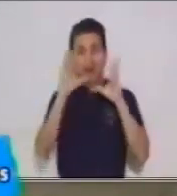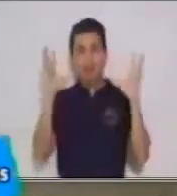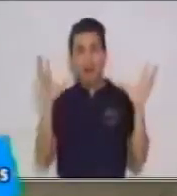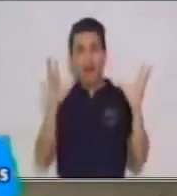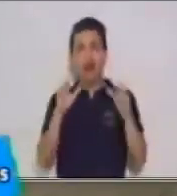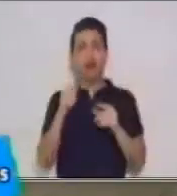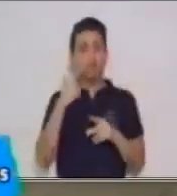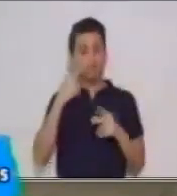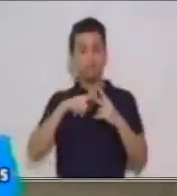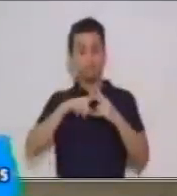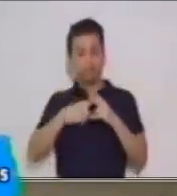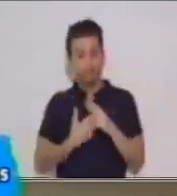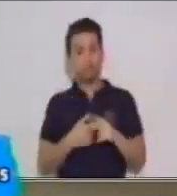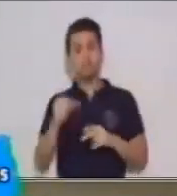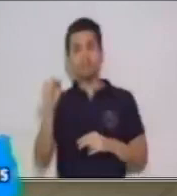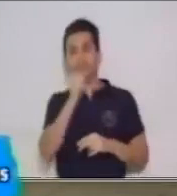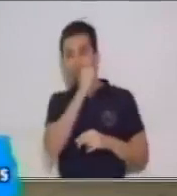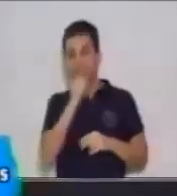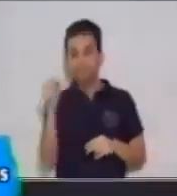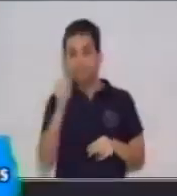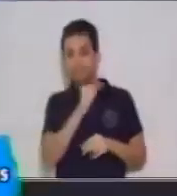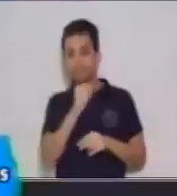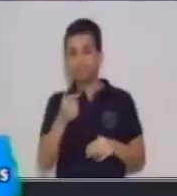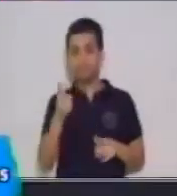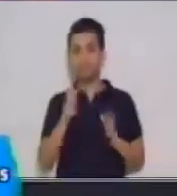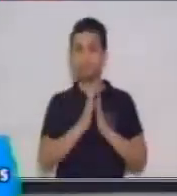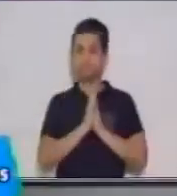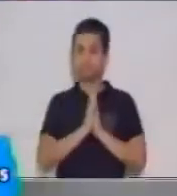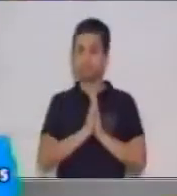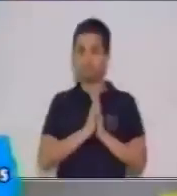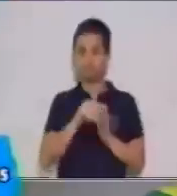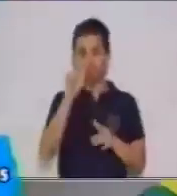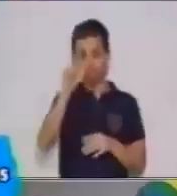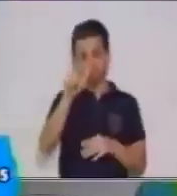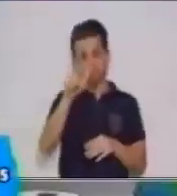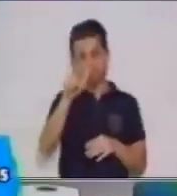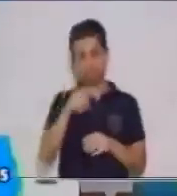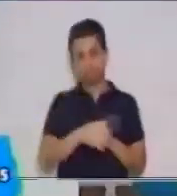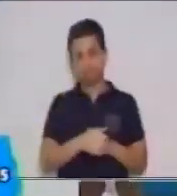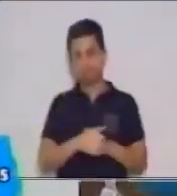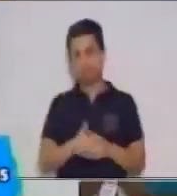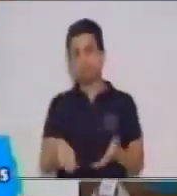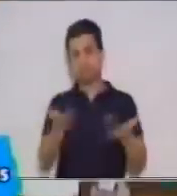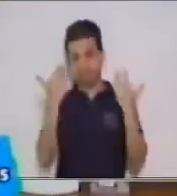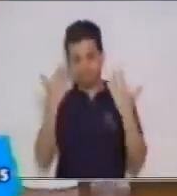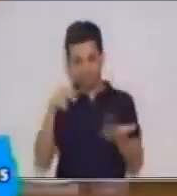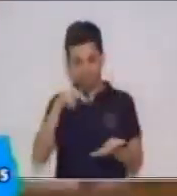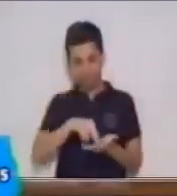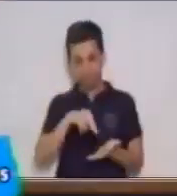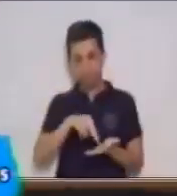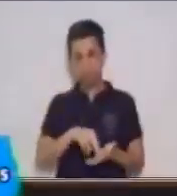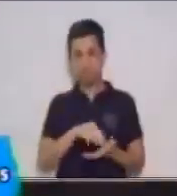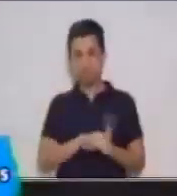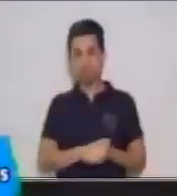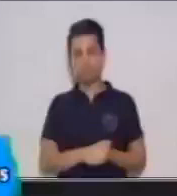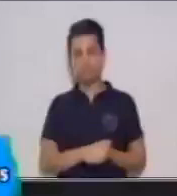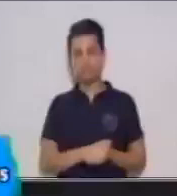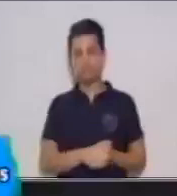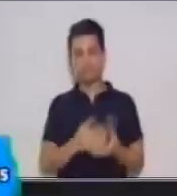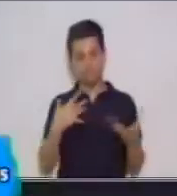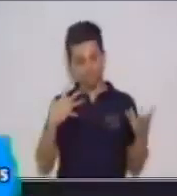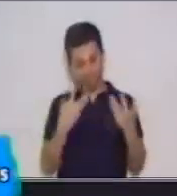a cantar una canción. Te invito que tú te pongas de pie y que